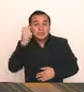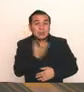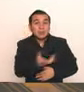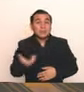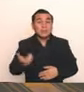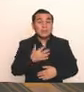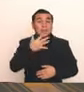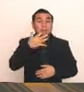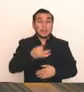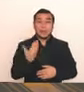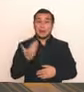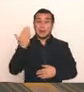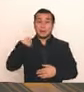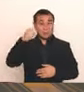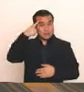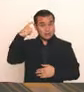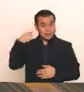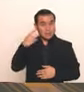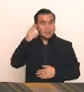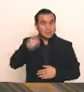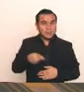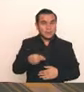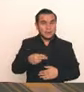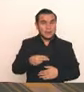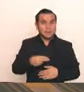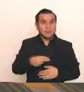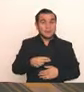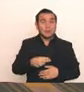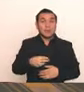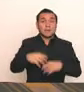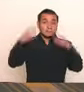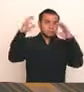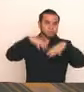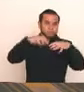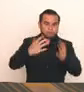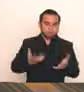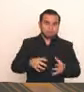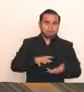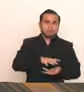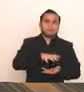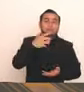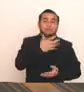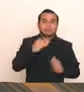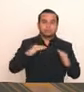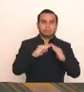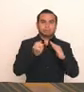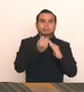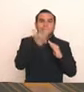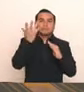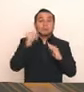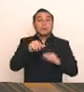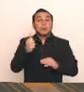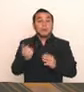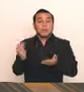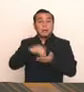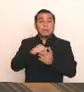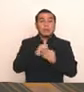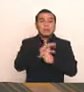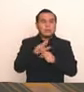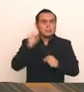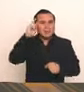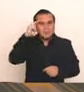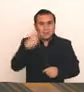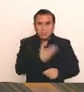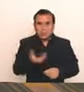herramienta tal como nos quitaron las demás la próxima vez que vino tormenta un huracán un terremoto una erupción volcánica otra pandemia en el cultivo no